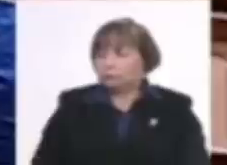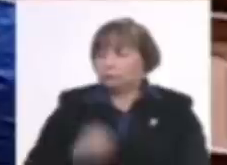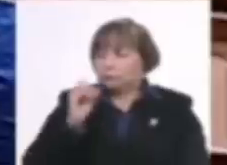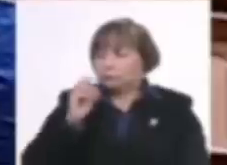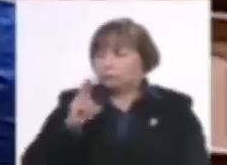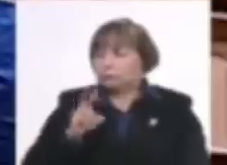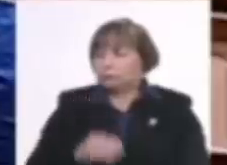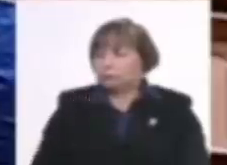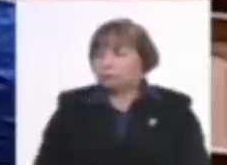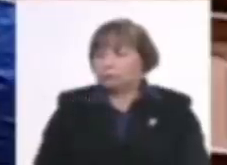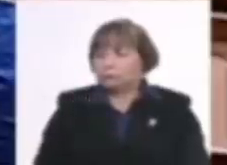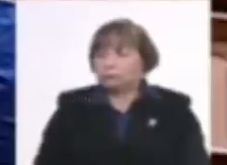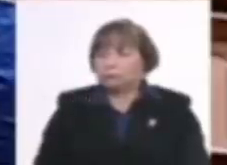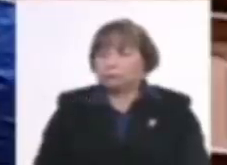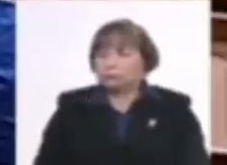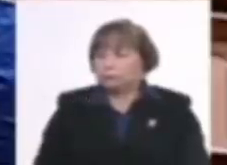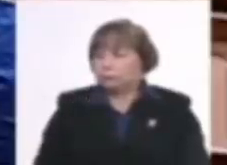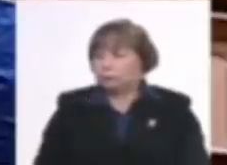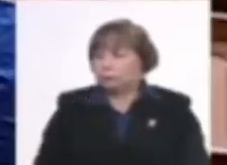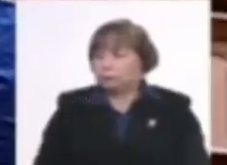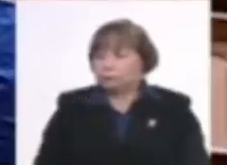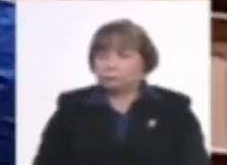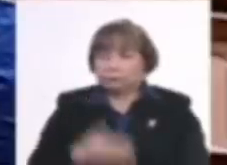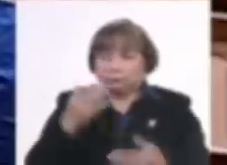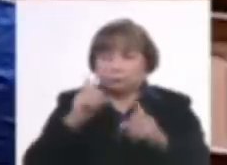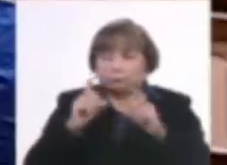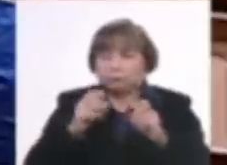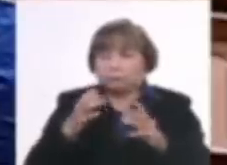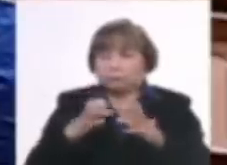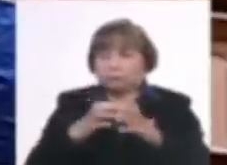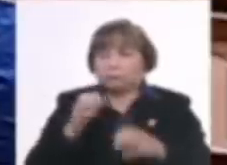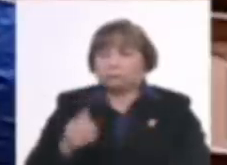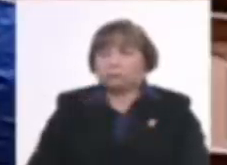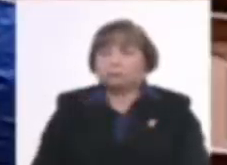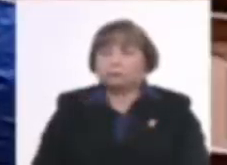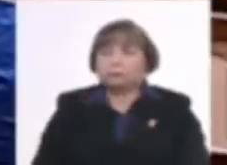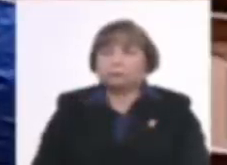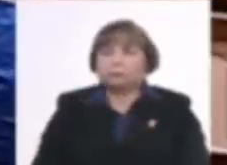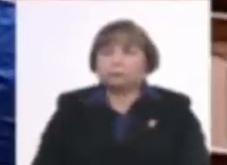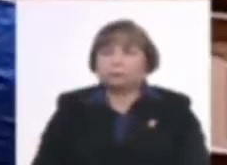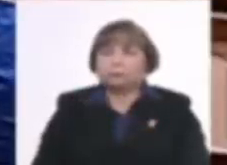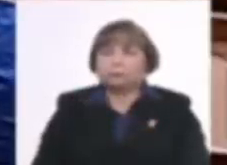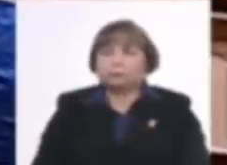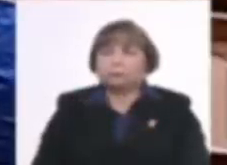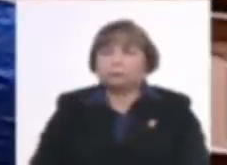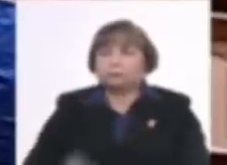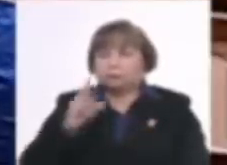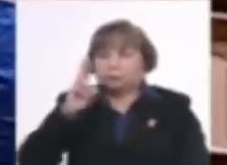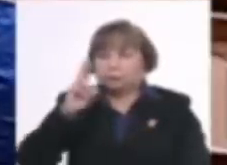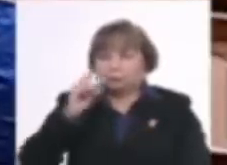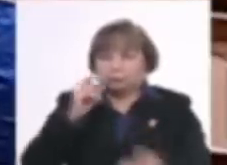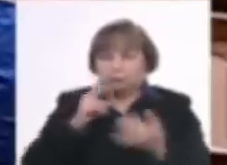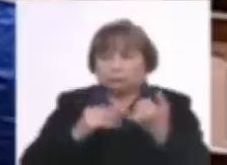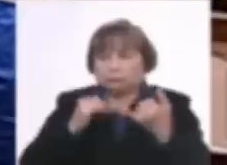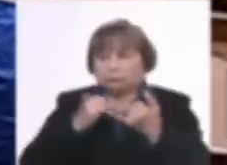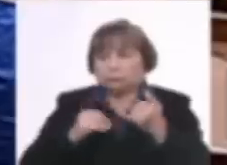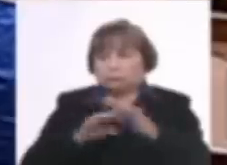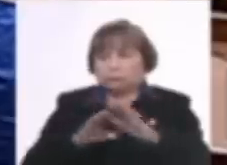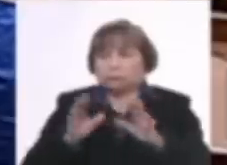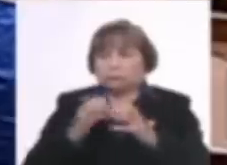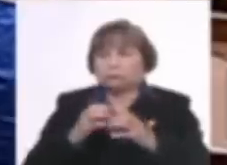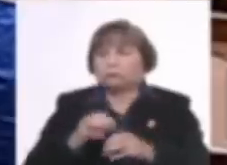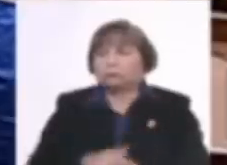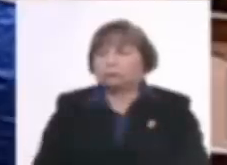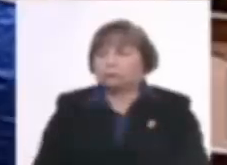correcto. ¿Terminó usted con su pregunta, señorita congresista Barbarán? No, presidente, solo las dos últimas preguntas y con